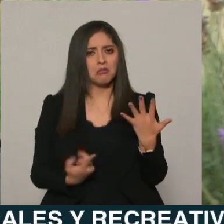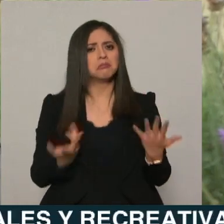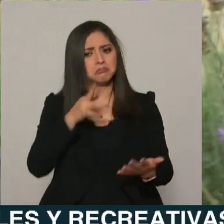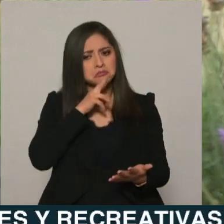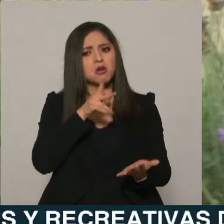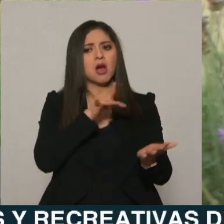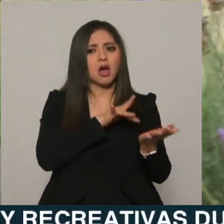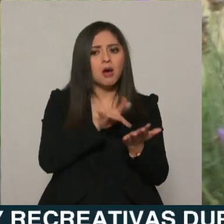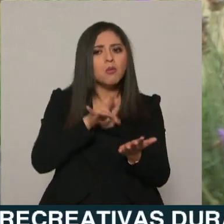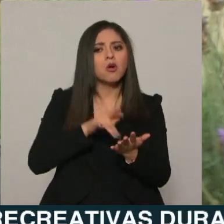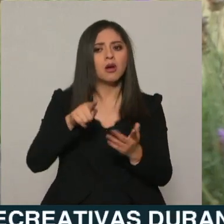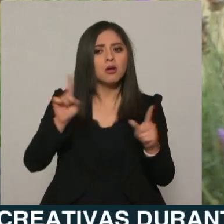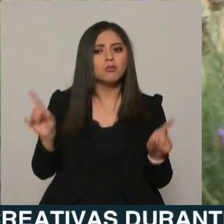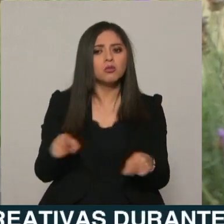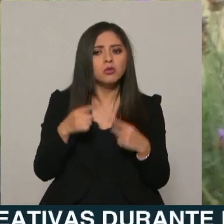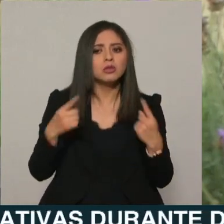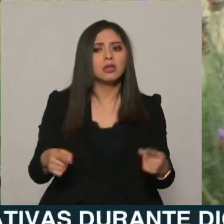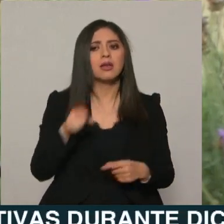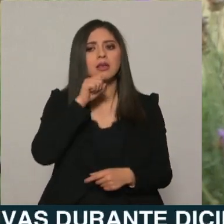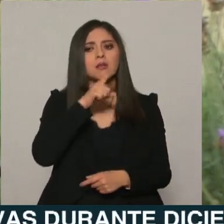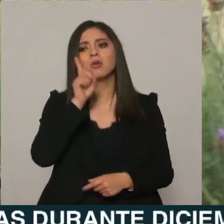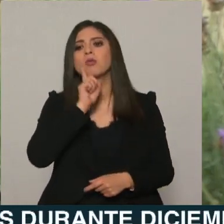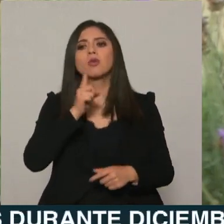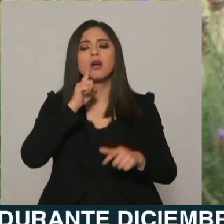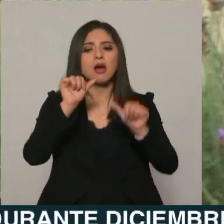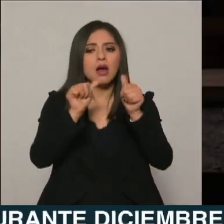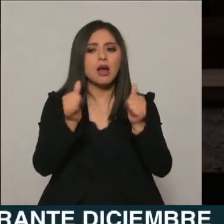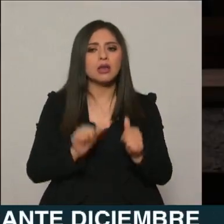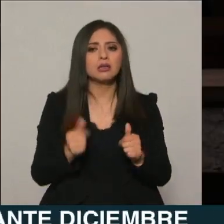apoyen a la música y apoyen a las artistas que están